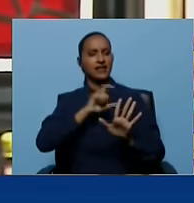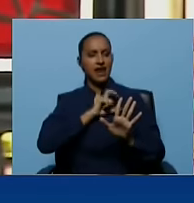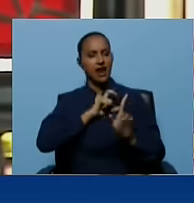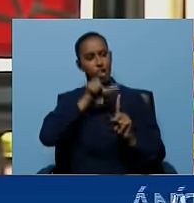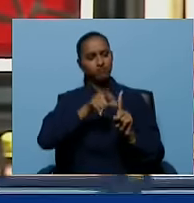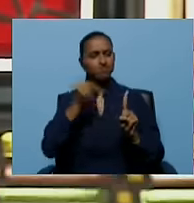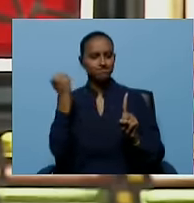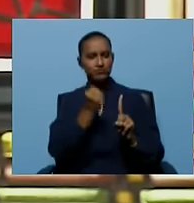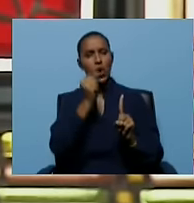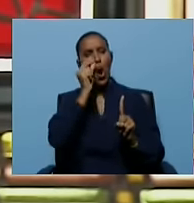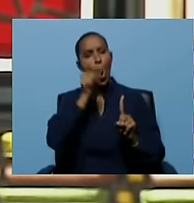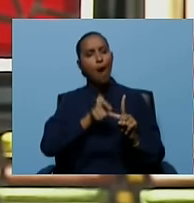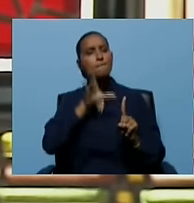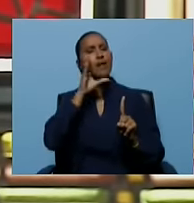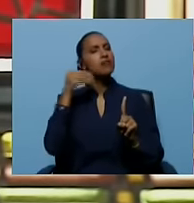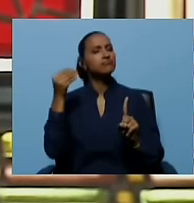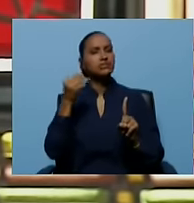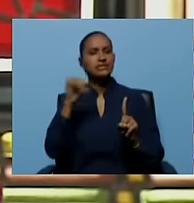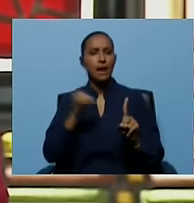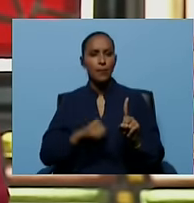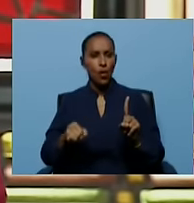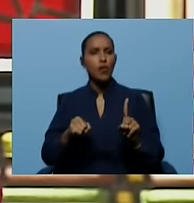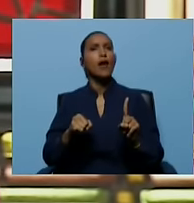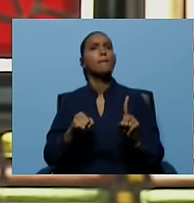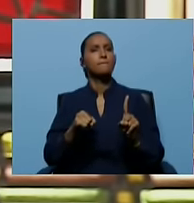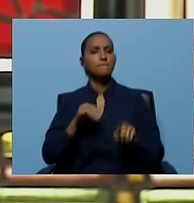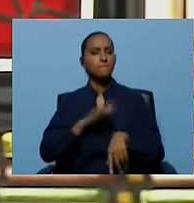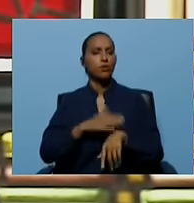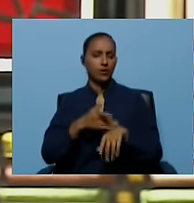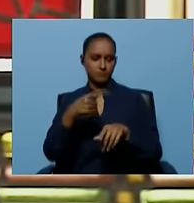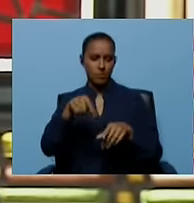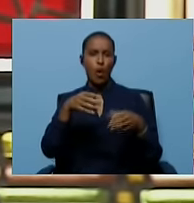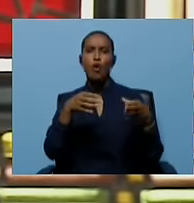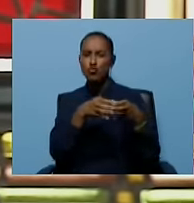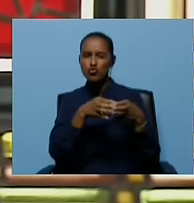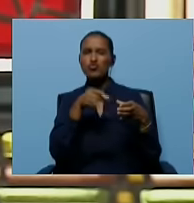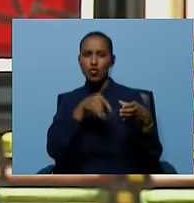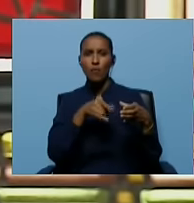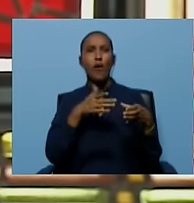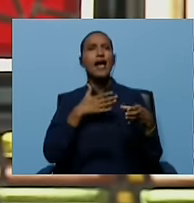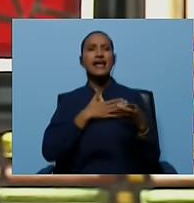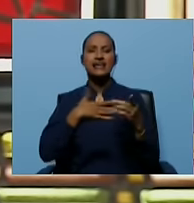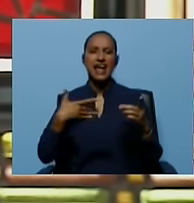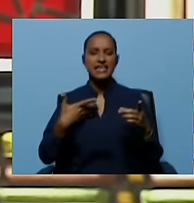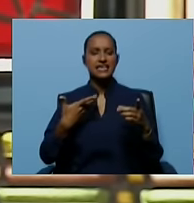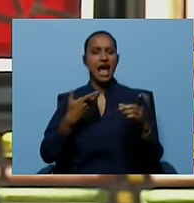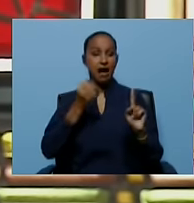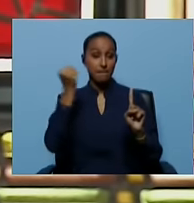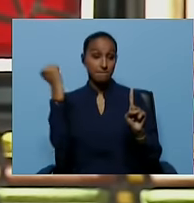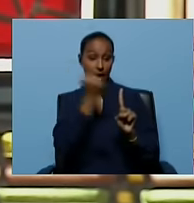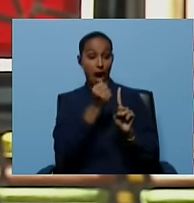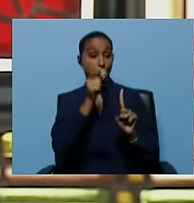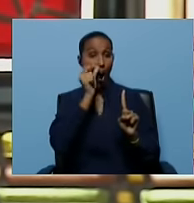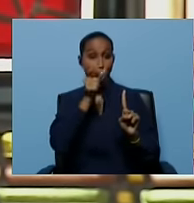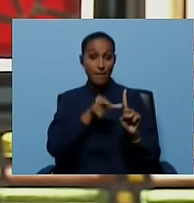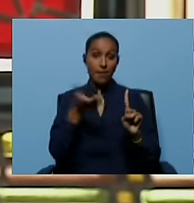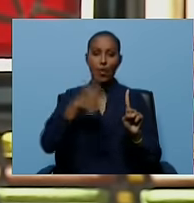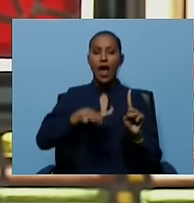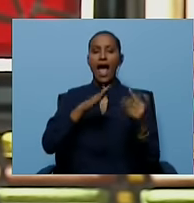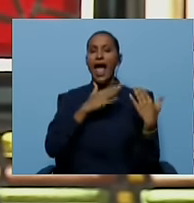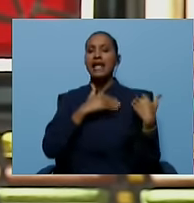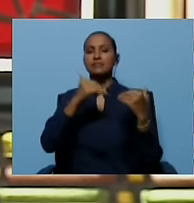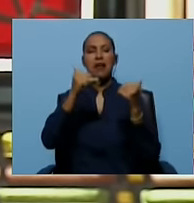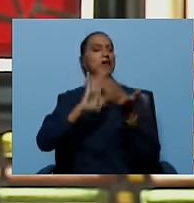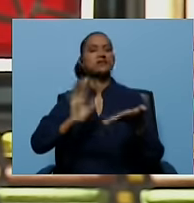Zamora, pues donde la burguesía pretendió enterrar la esperanza del pueblo y la revolución, nosotros,